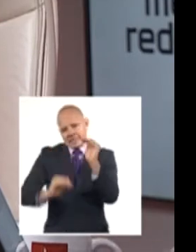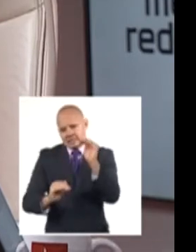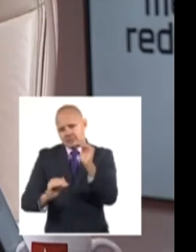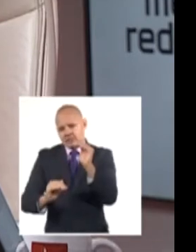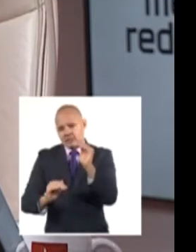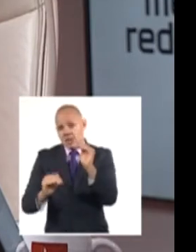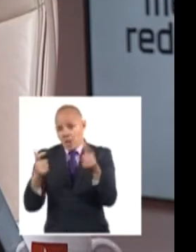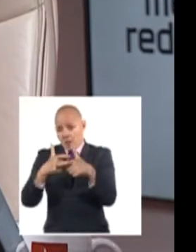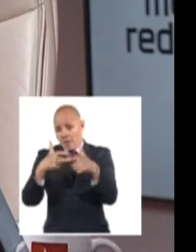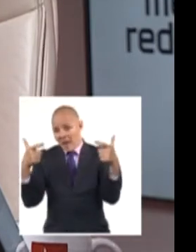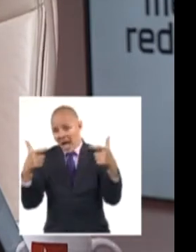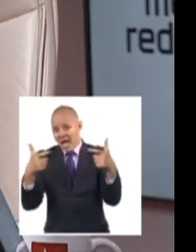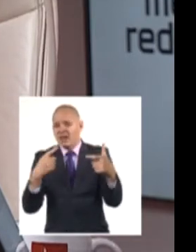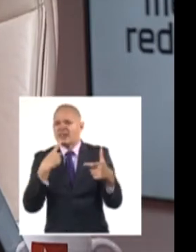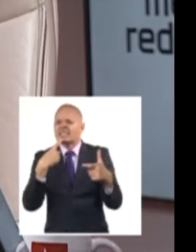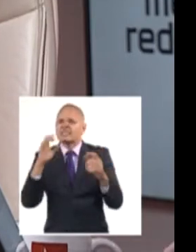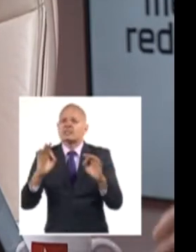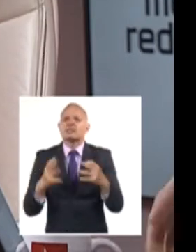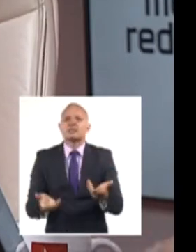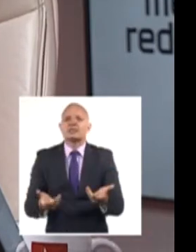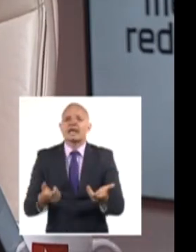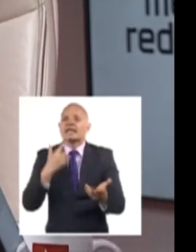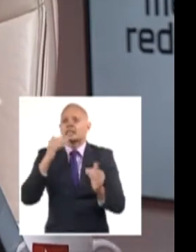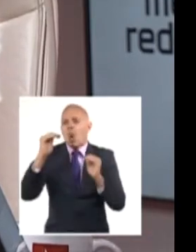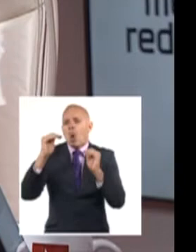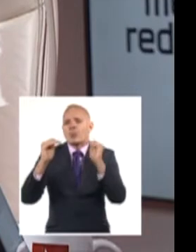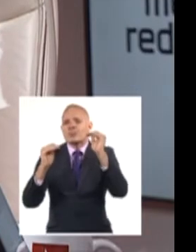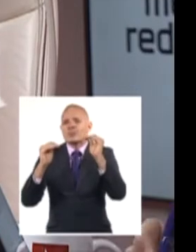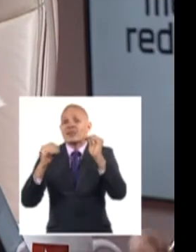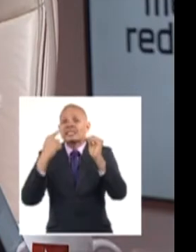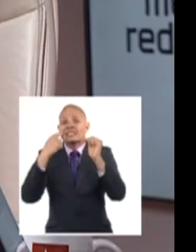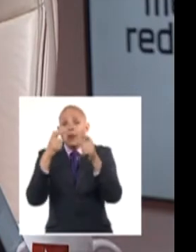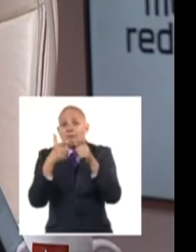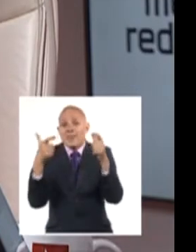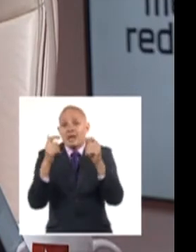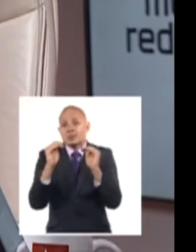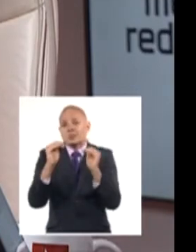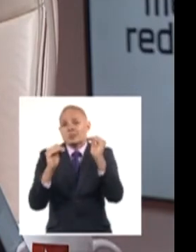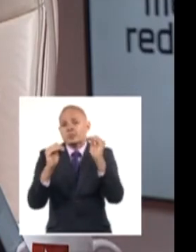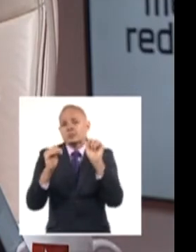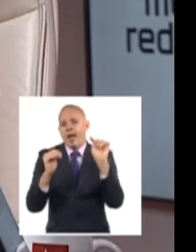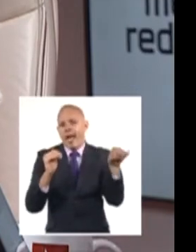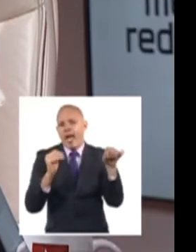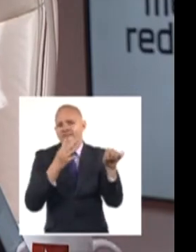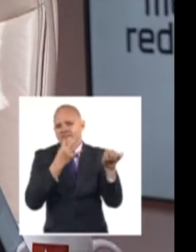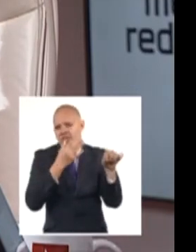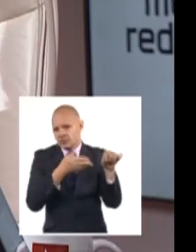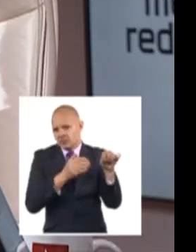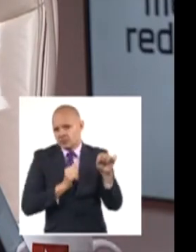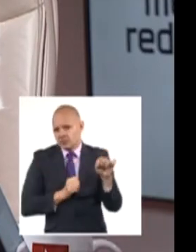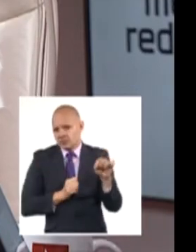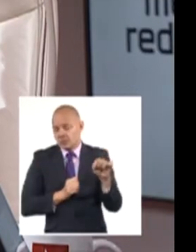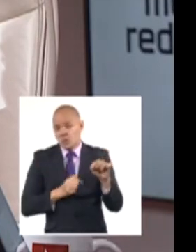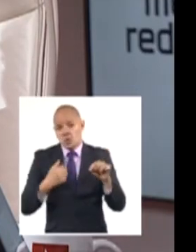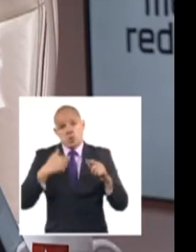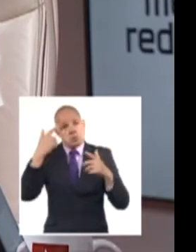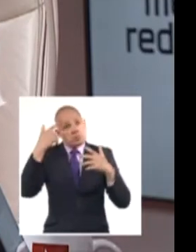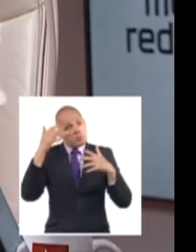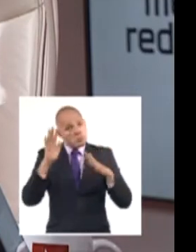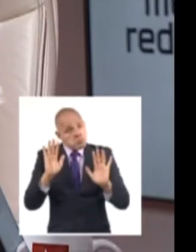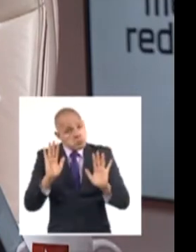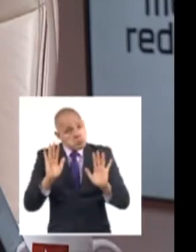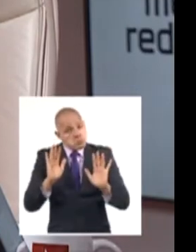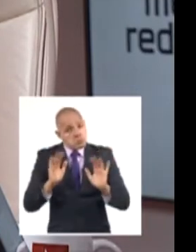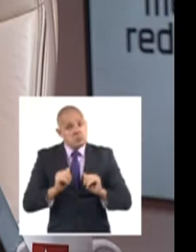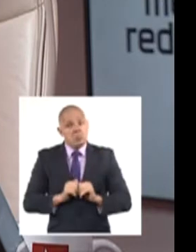de ella esta ventaja mínima es para rodolfo hernández de manera que yo pienso oliver que sería muy difícil poder